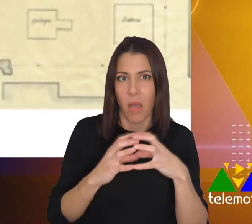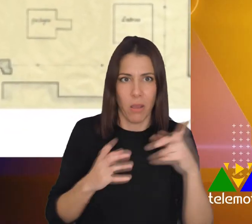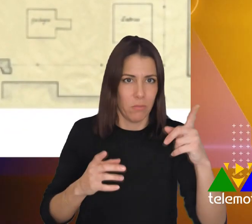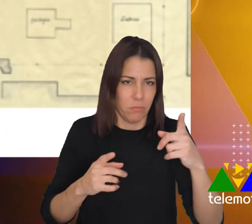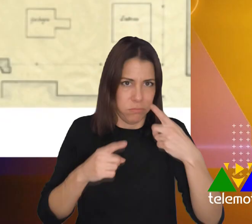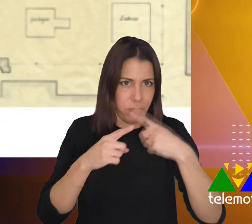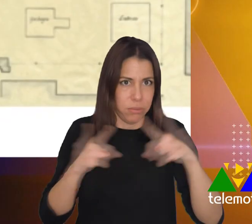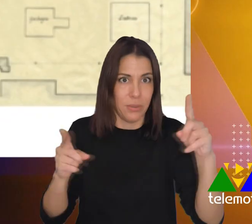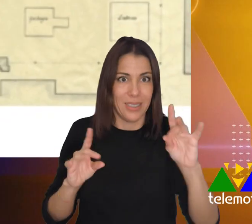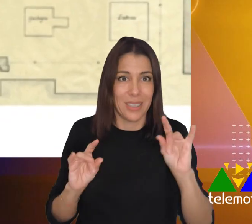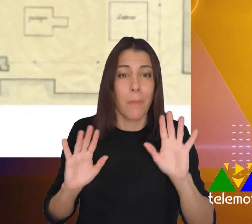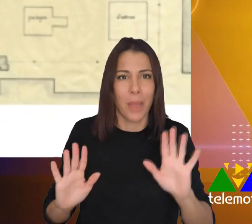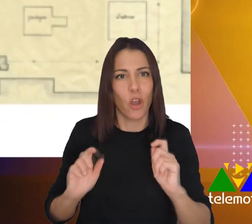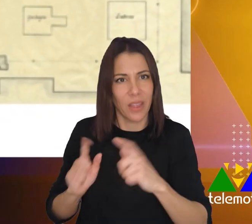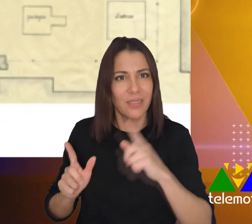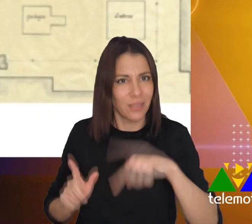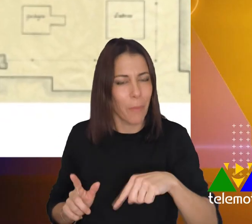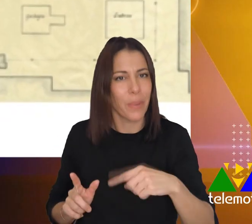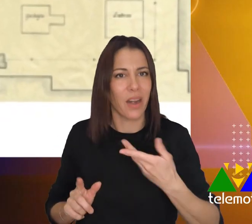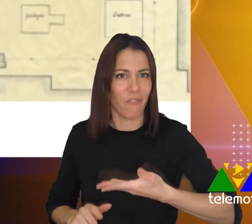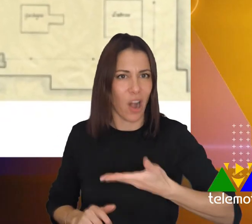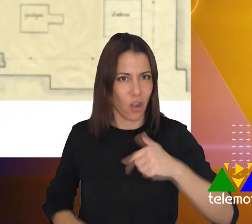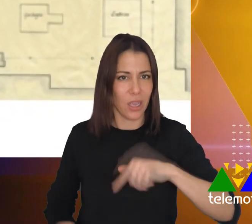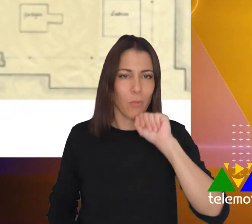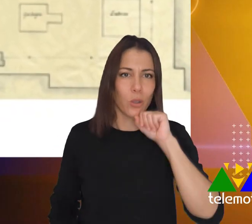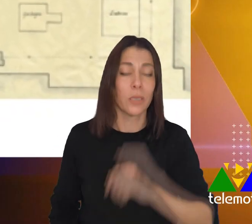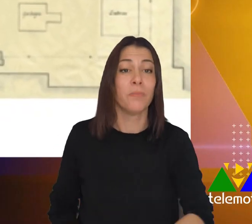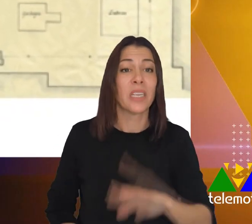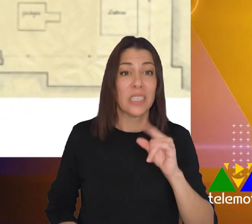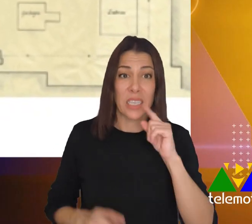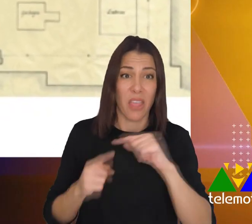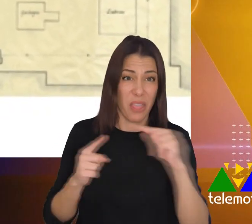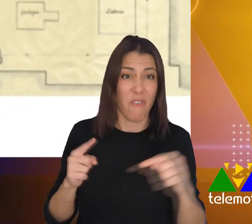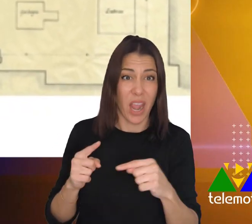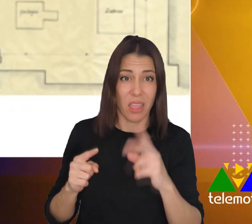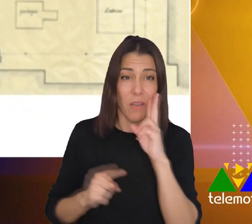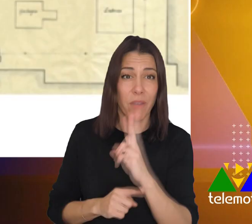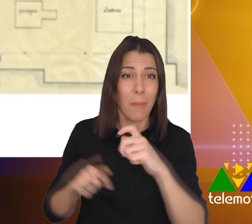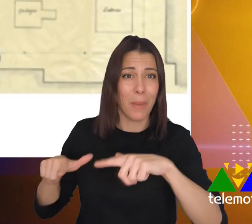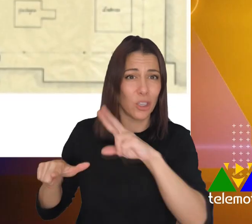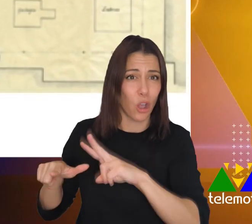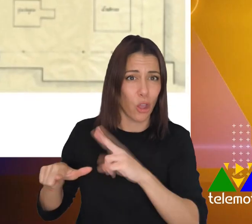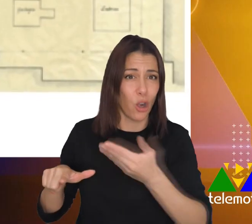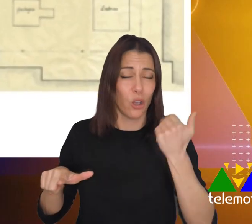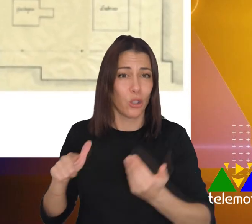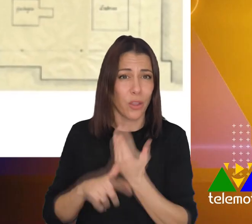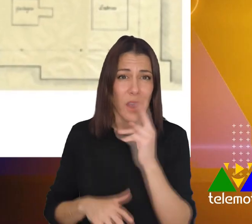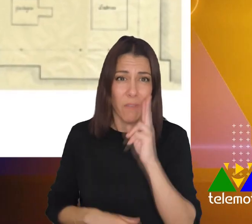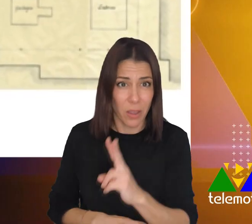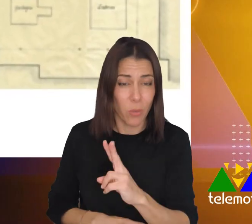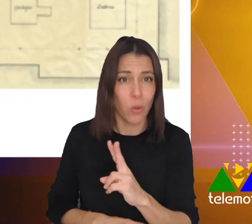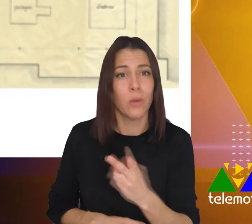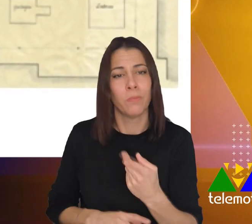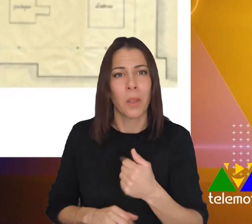otra cosa, pero sí darle cierta prestancia al de Motril. Sí, no, aquí a diferencia del patio 2, que lo estuvimos viendo el otro día, un patio más cuidado. Un poquito